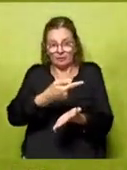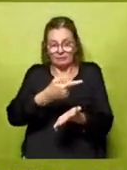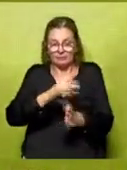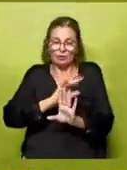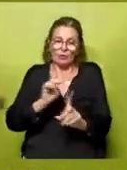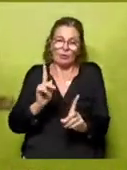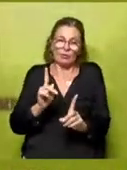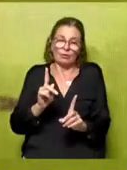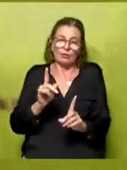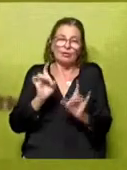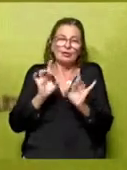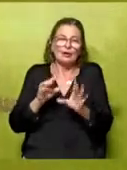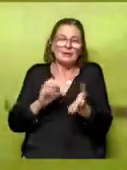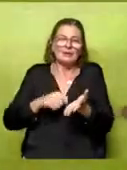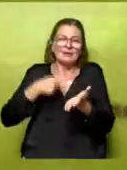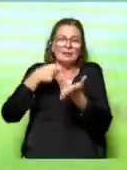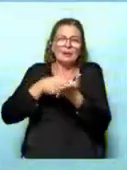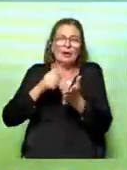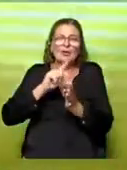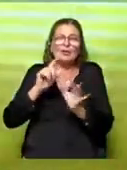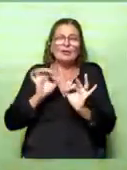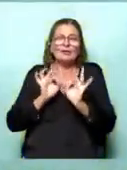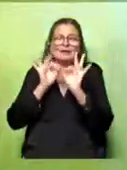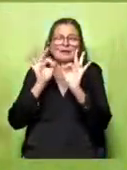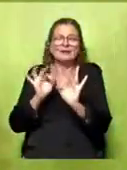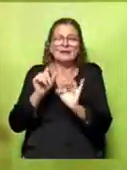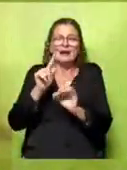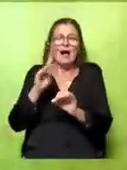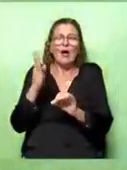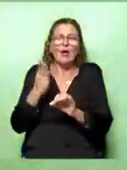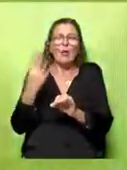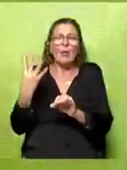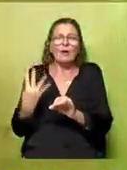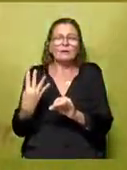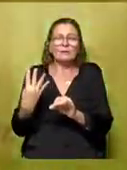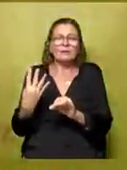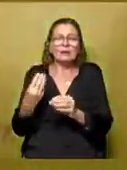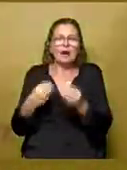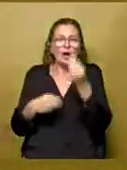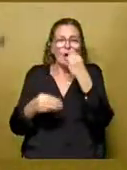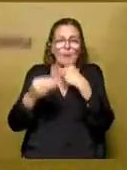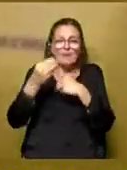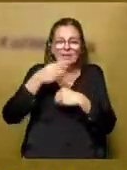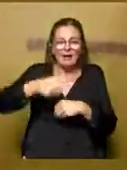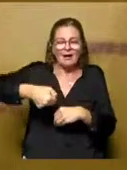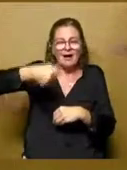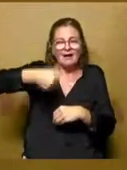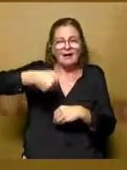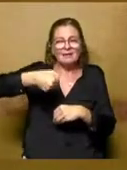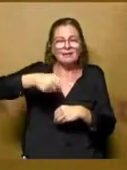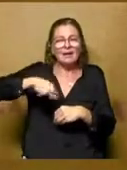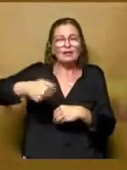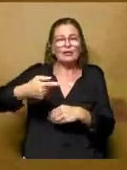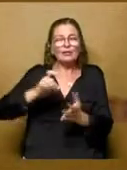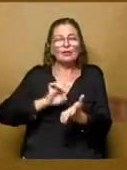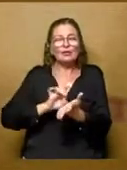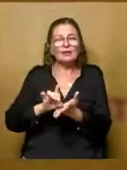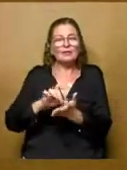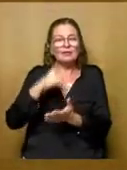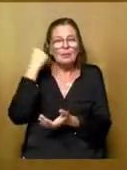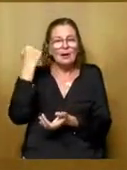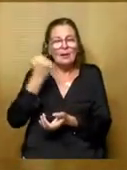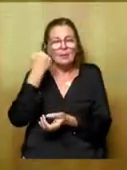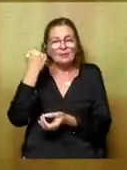Solamente la suma de estas transferencias no llega a ser la cuarta parte de una canasta de alimentación básica y otros bienes y servicios